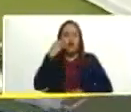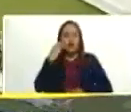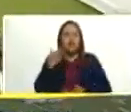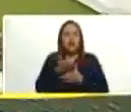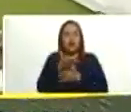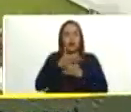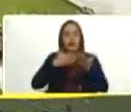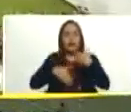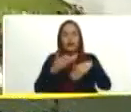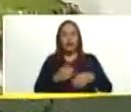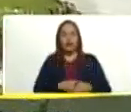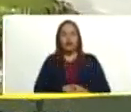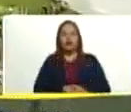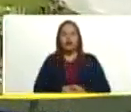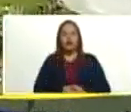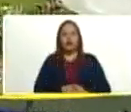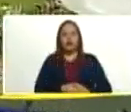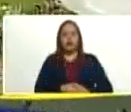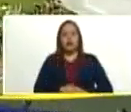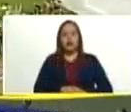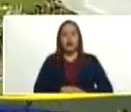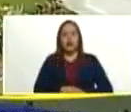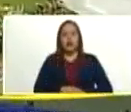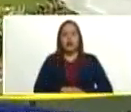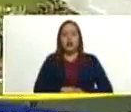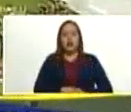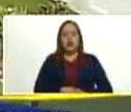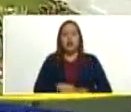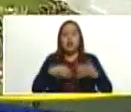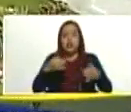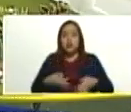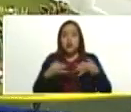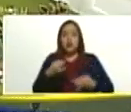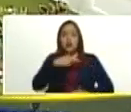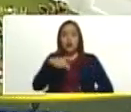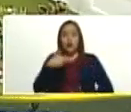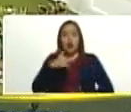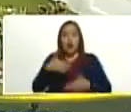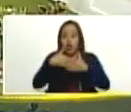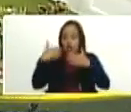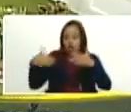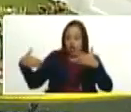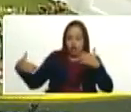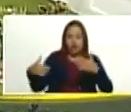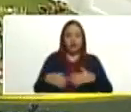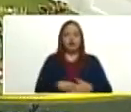compartidas, siempre vamos a estar en rezago.